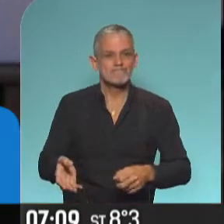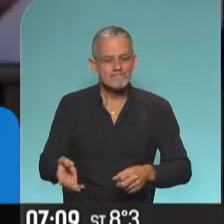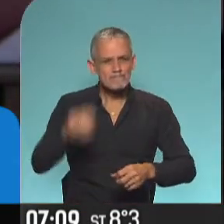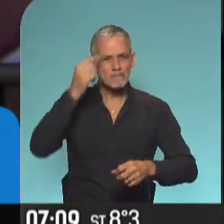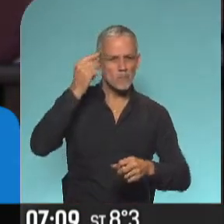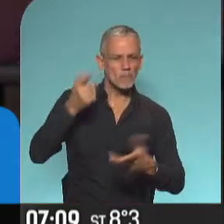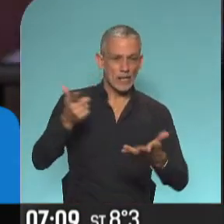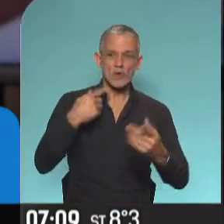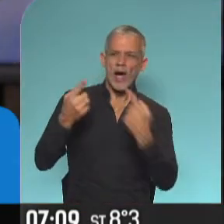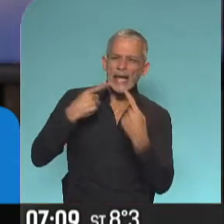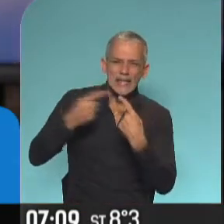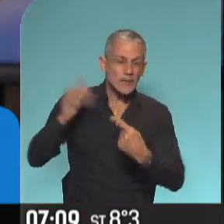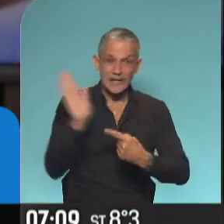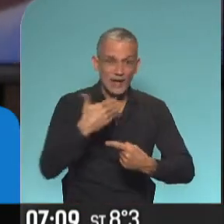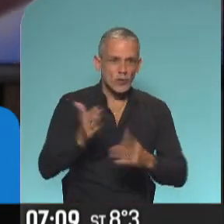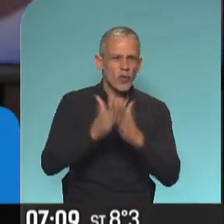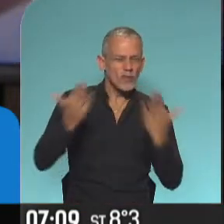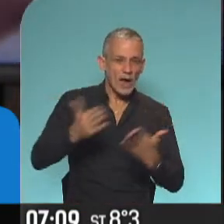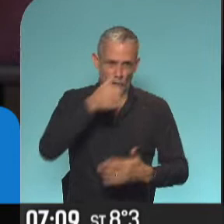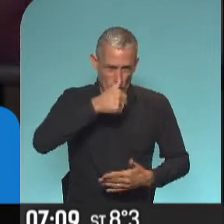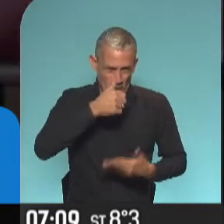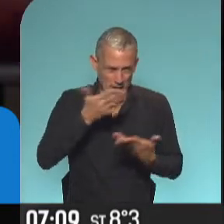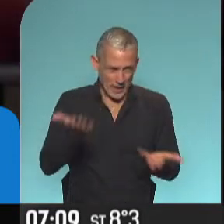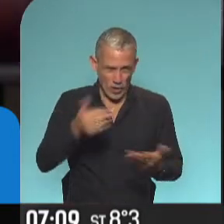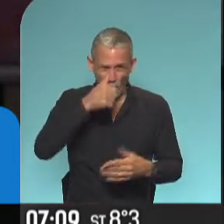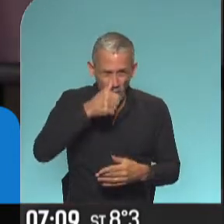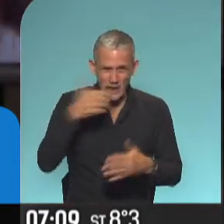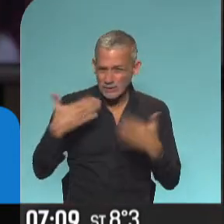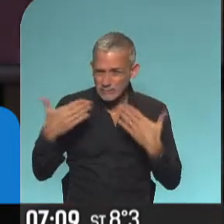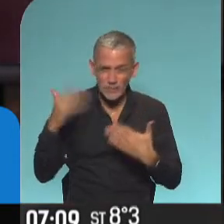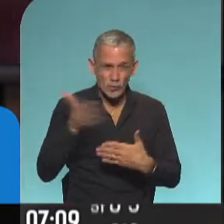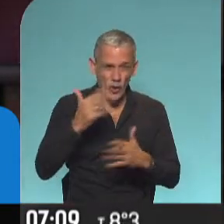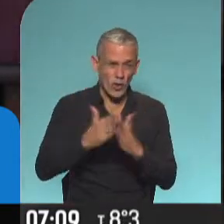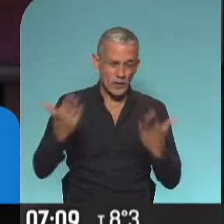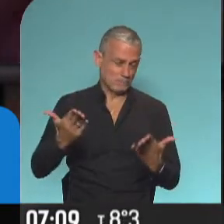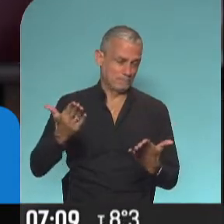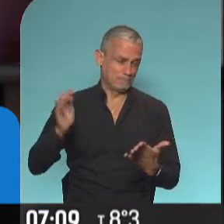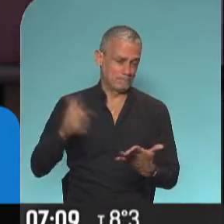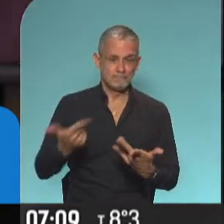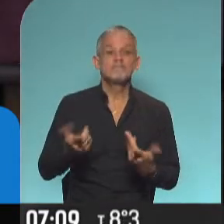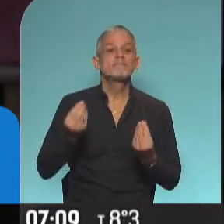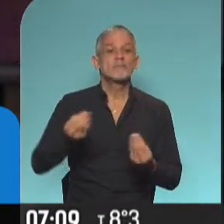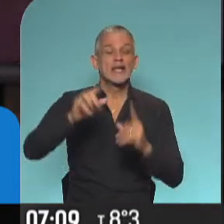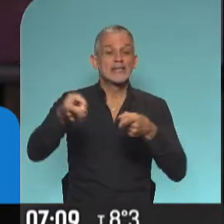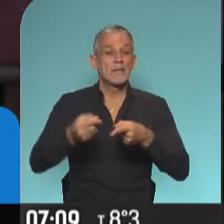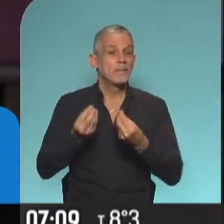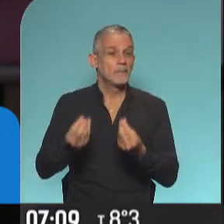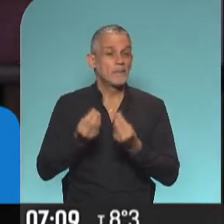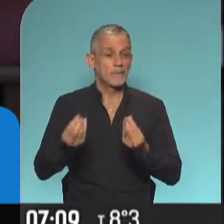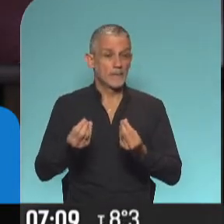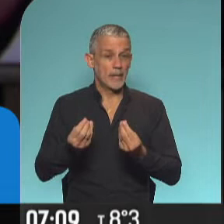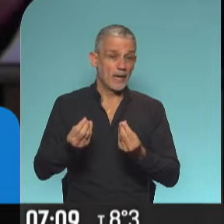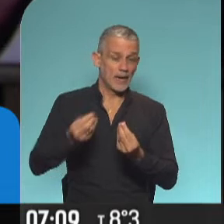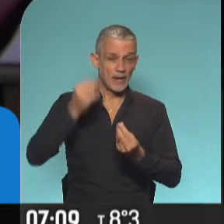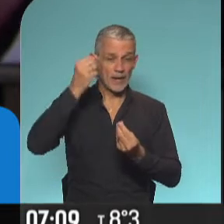ofreció entrevistas a todos los medios gráficos un día domingo, que sabemos tampoco es casualidad, hizo algo así como